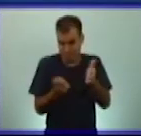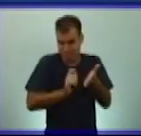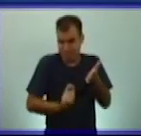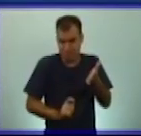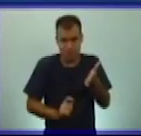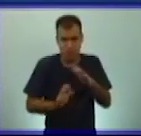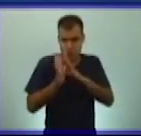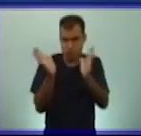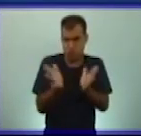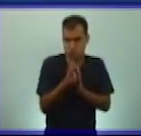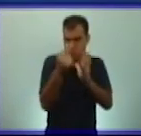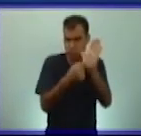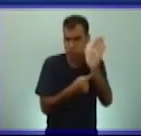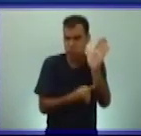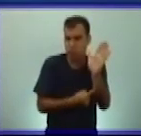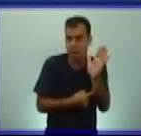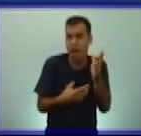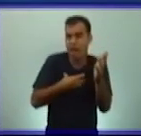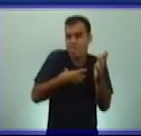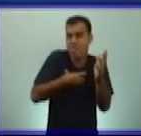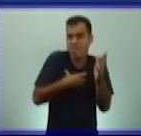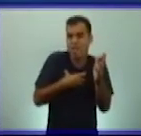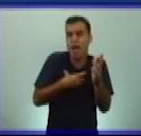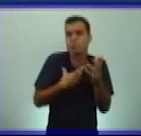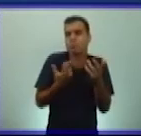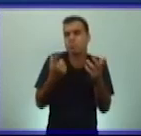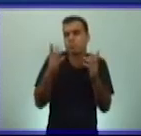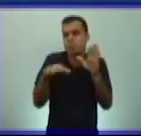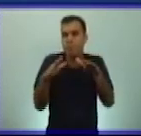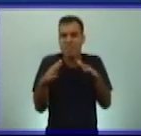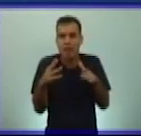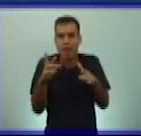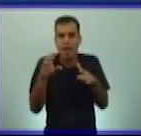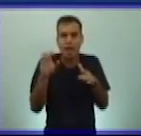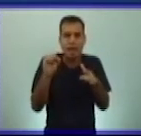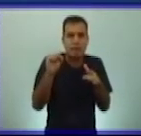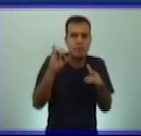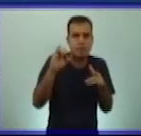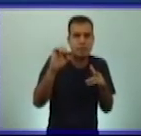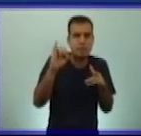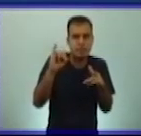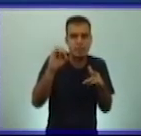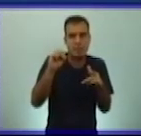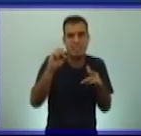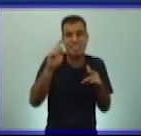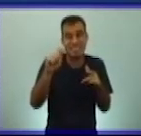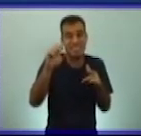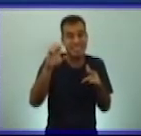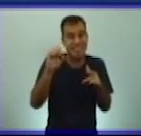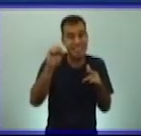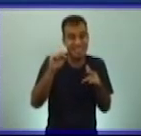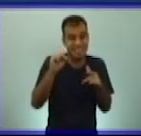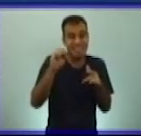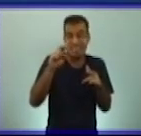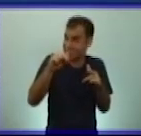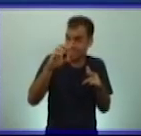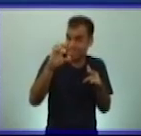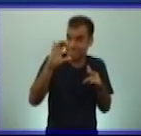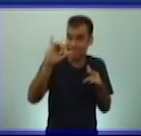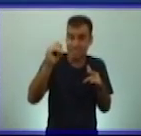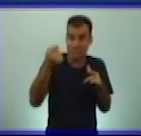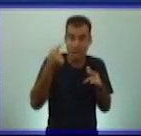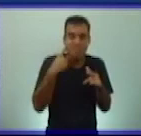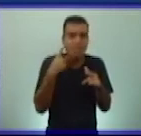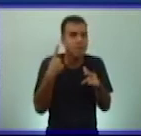todos los elementos ofrecen cierto valor de resistencia. Y si hay resistencia, hay disipación de energía y las oscilaciones entonces